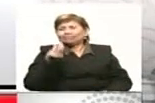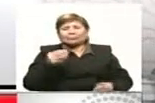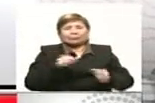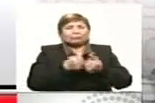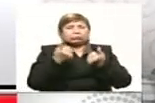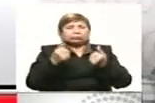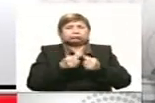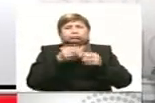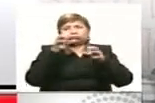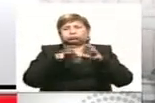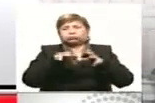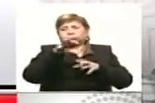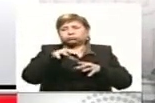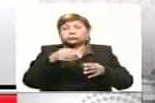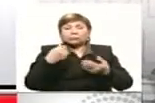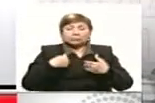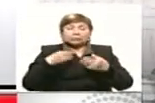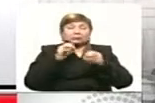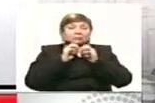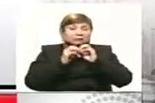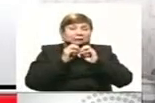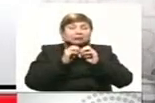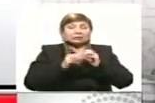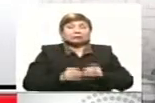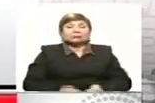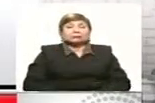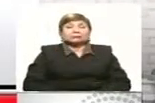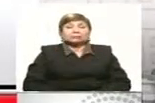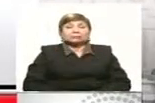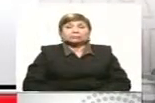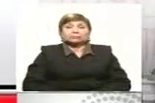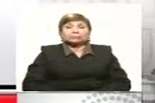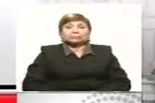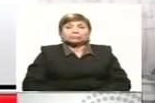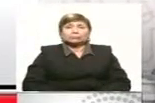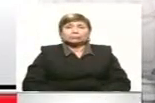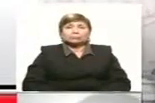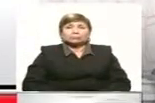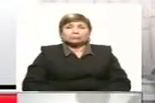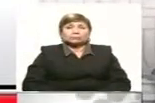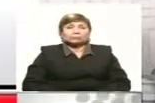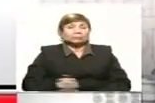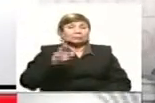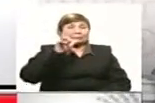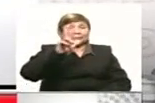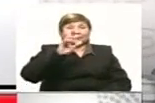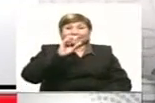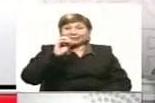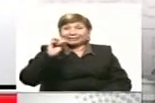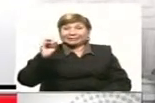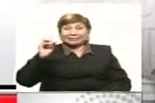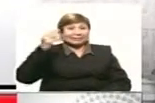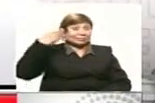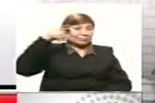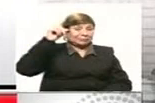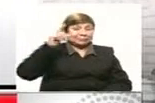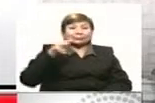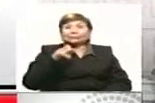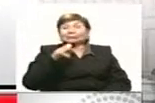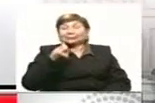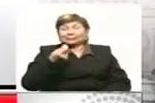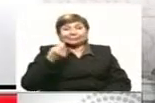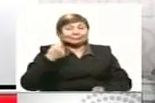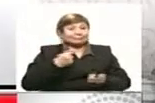deteriorados la época de lluvias, así que ahí tenemos nosotros bastante interés. Tenemos el programa de 300 millones de soles para poder apoyar